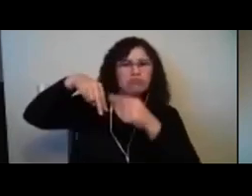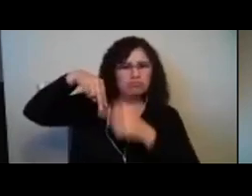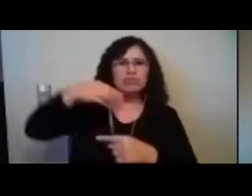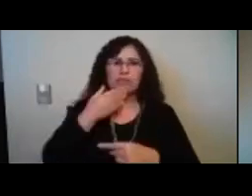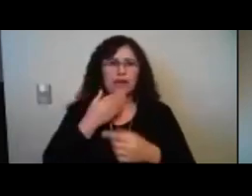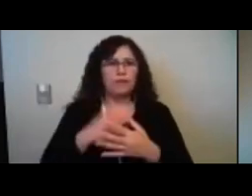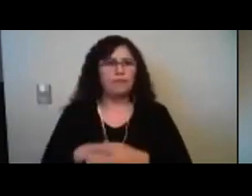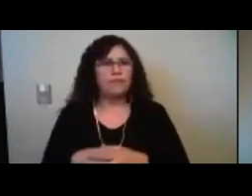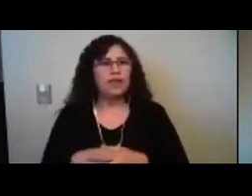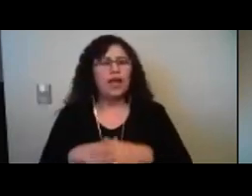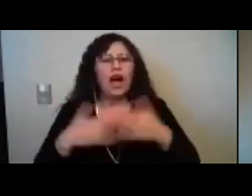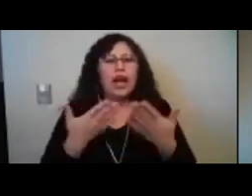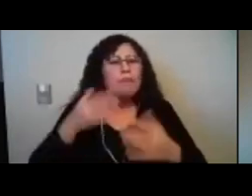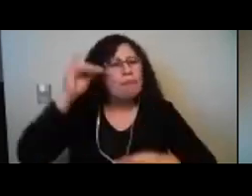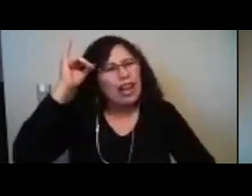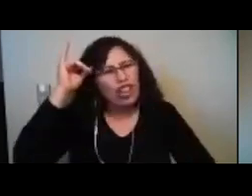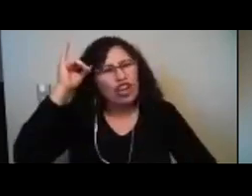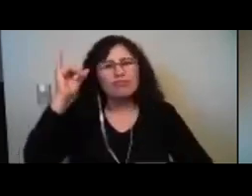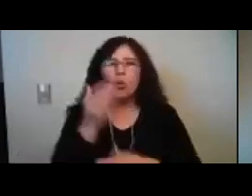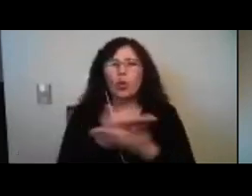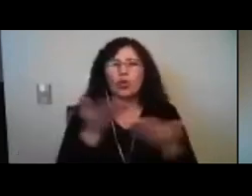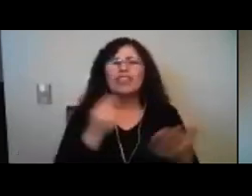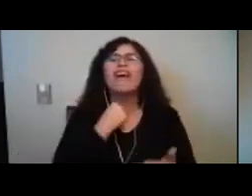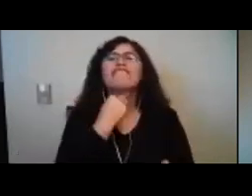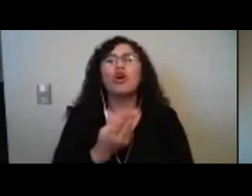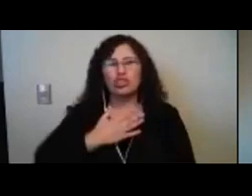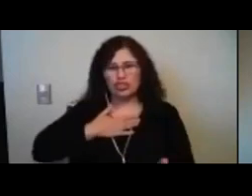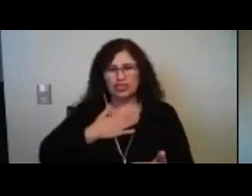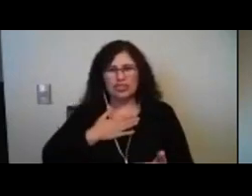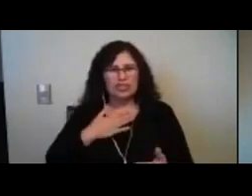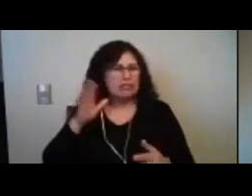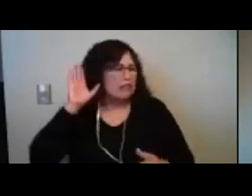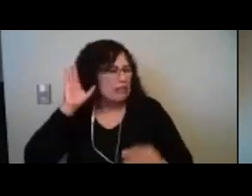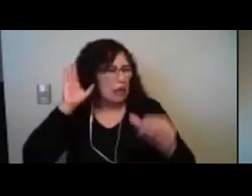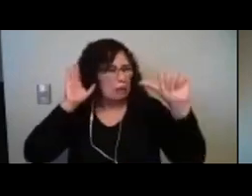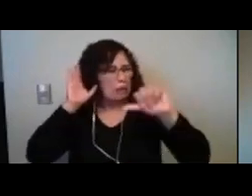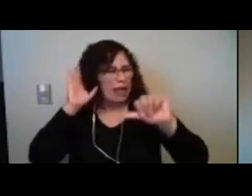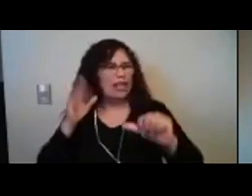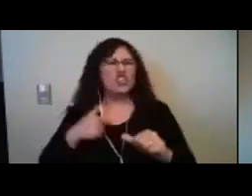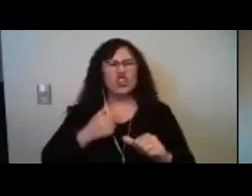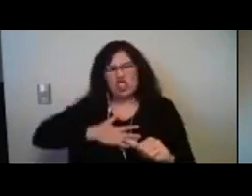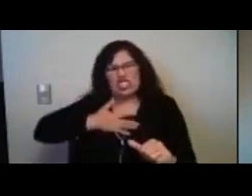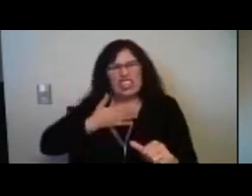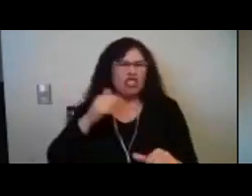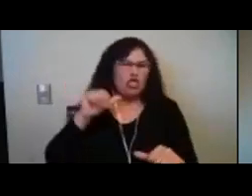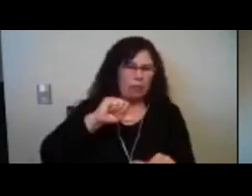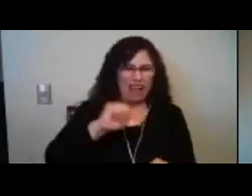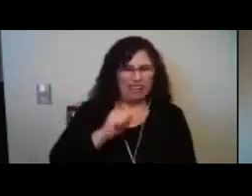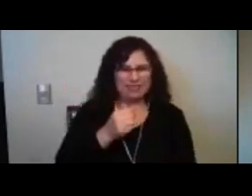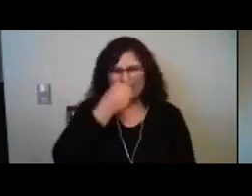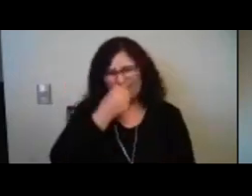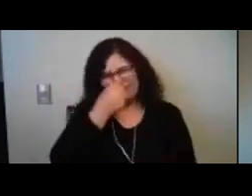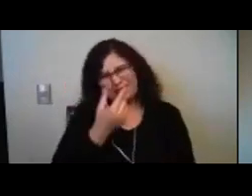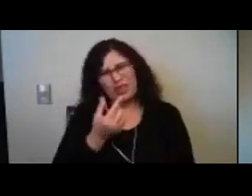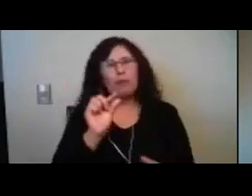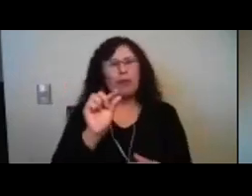mal es porque estoy un poco resfriado, ya desde hoy día en mi sentido, un poco más, ya. Y lo que vamos a